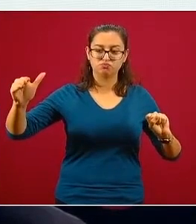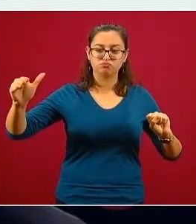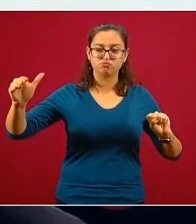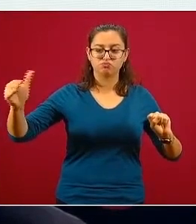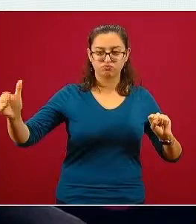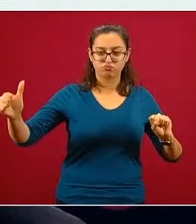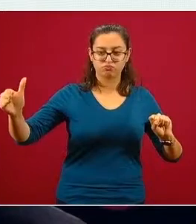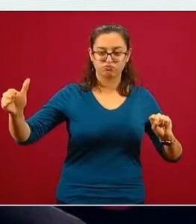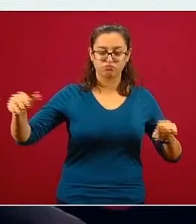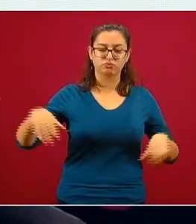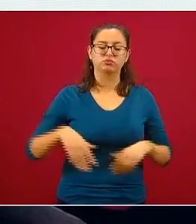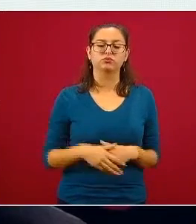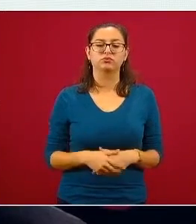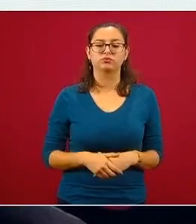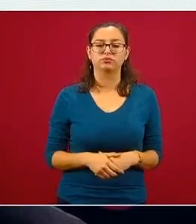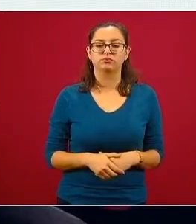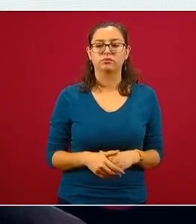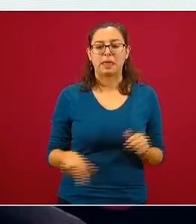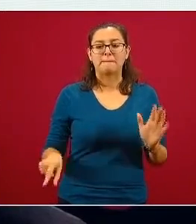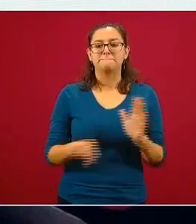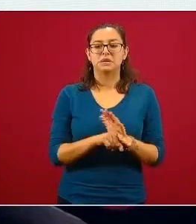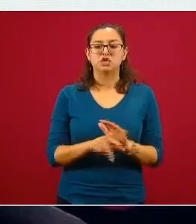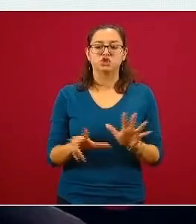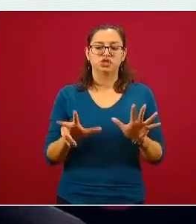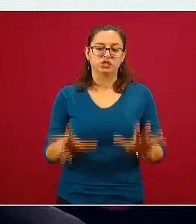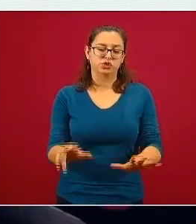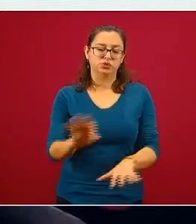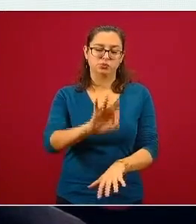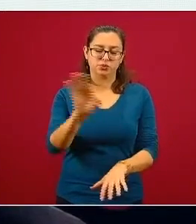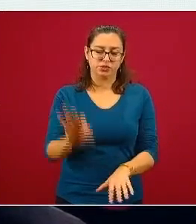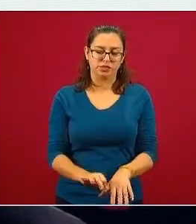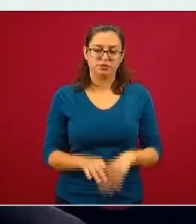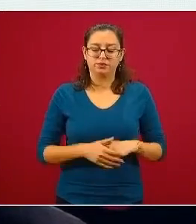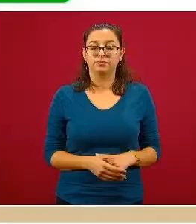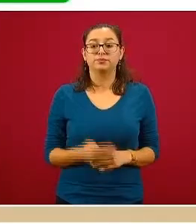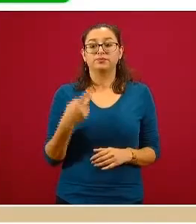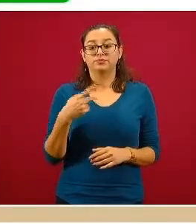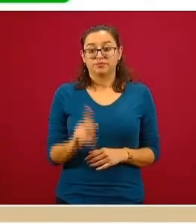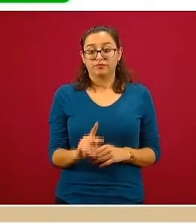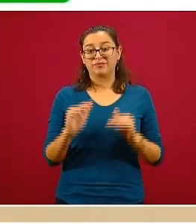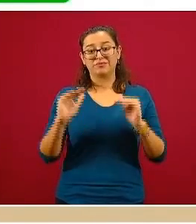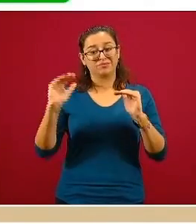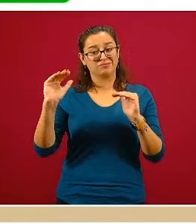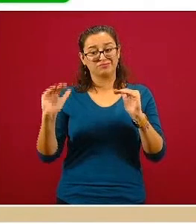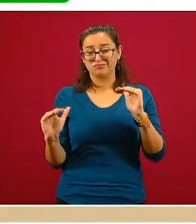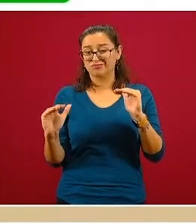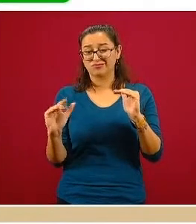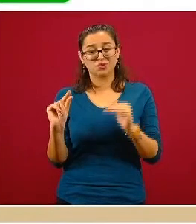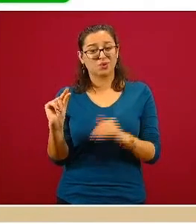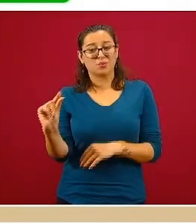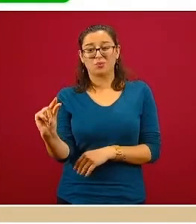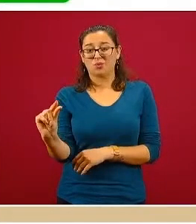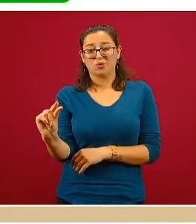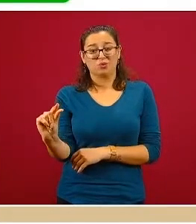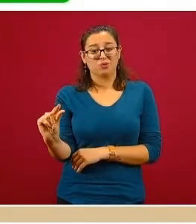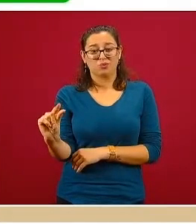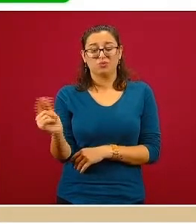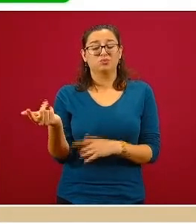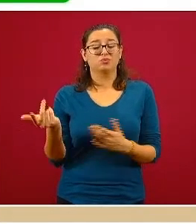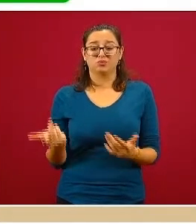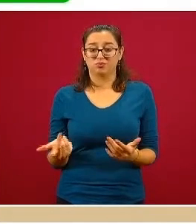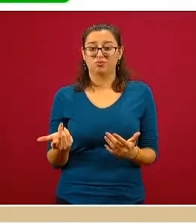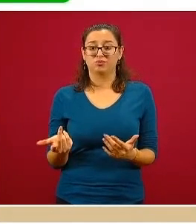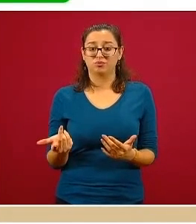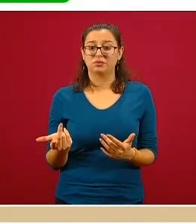una meseta y ya luego una disminución de menos 18%, sin embargo esta disminución todavía está en un nivel, digamos,